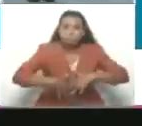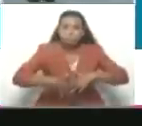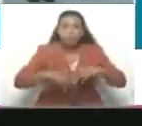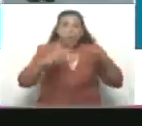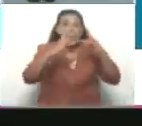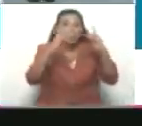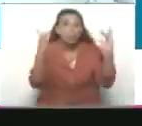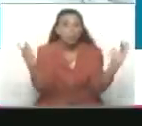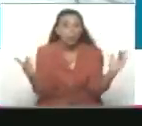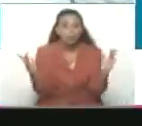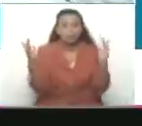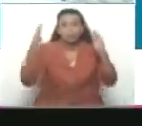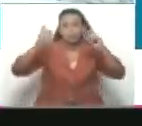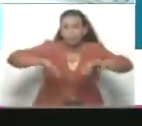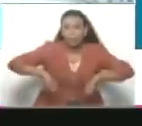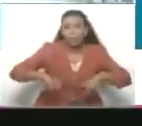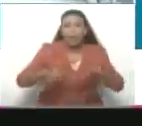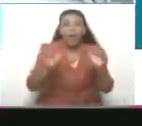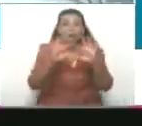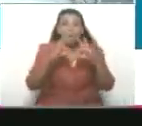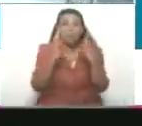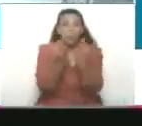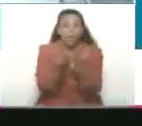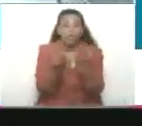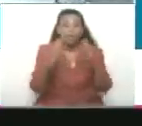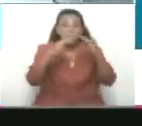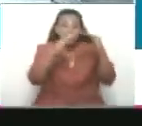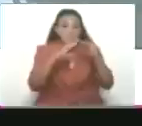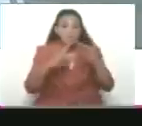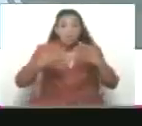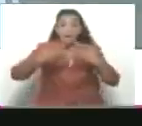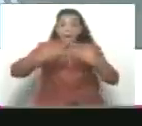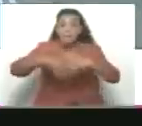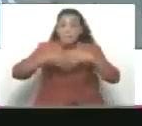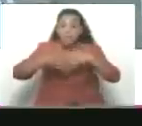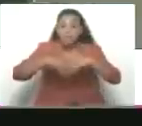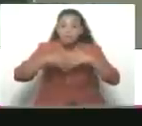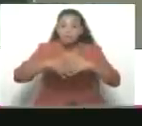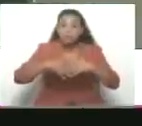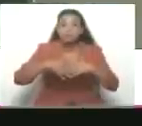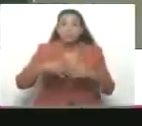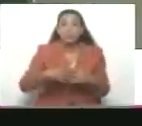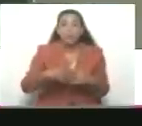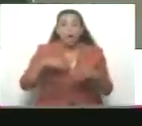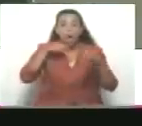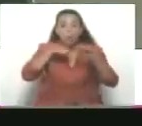puentes viviendas empresas alimentos